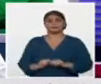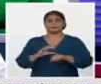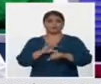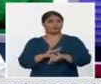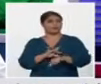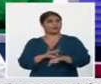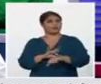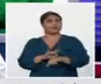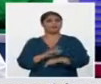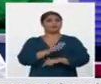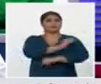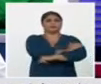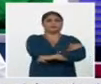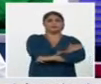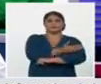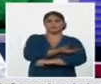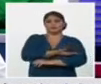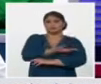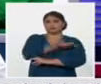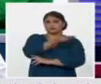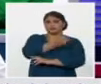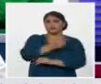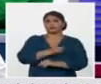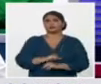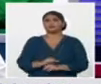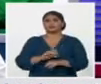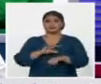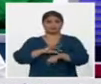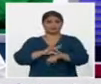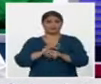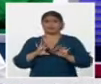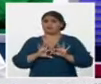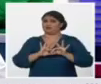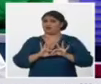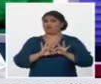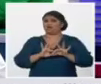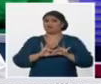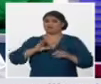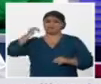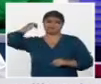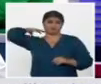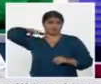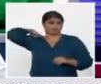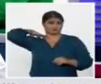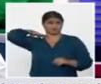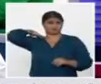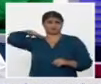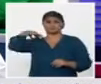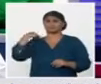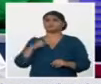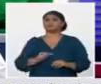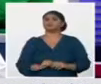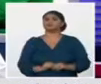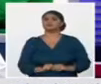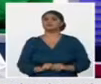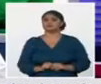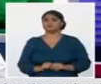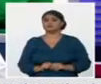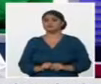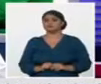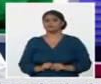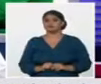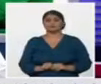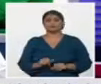de hipertensión arterial, enfermedad pulmonar obstructiva crónica y lamentablemente una enfermedad